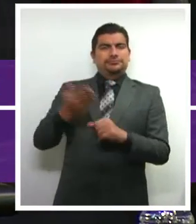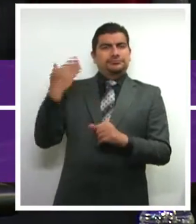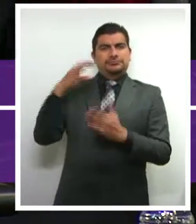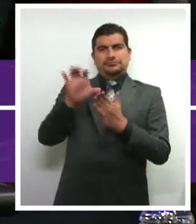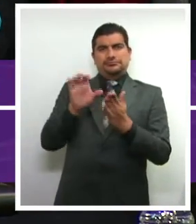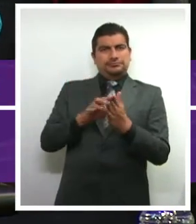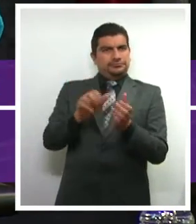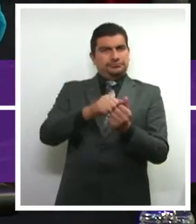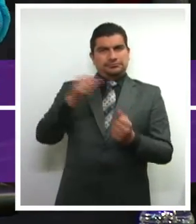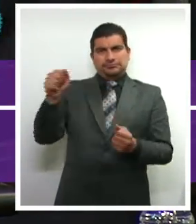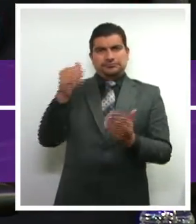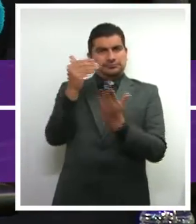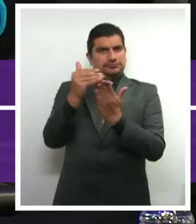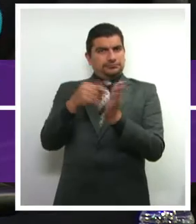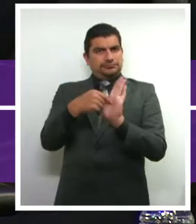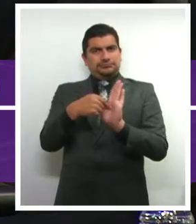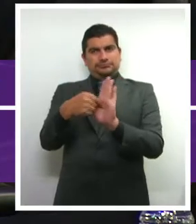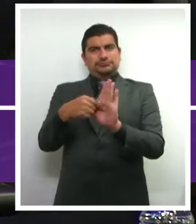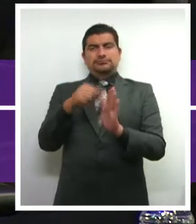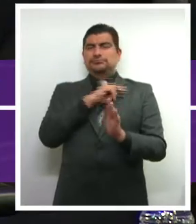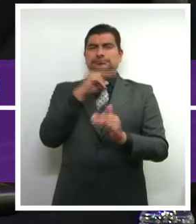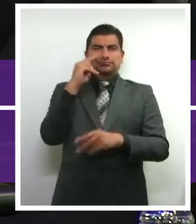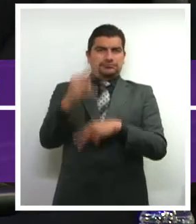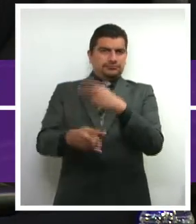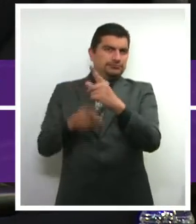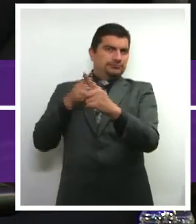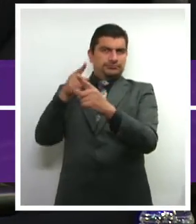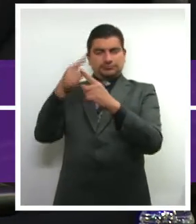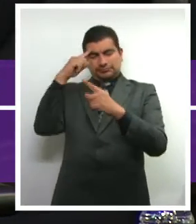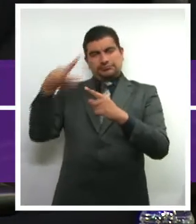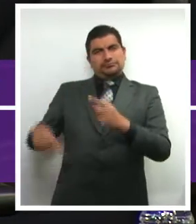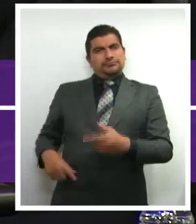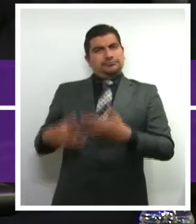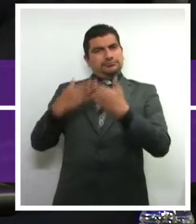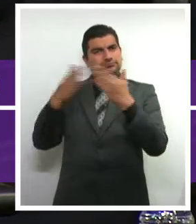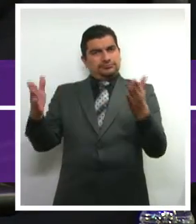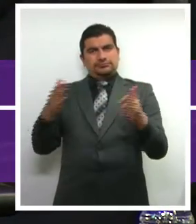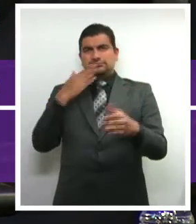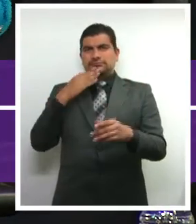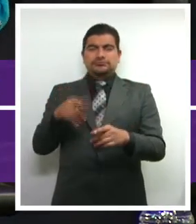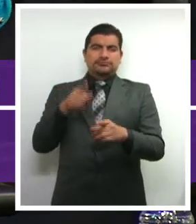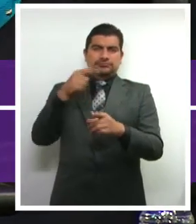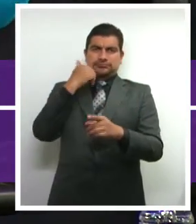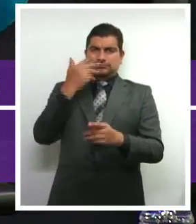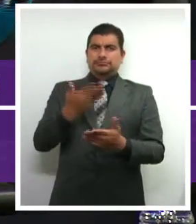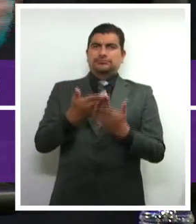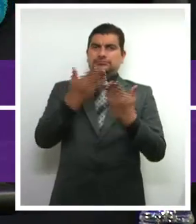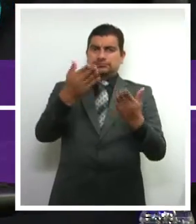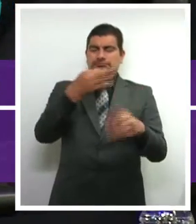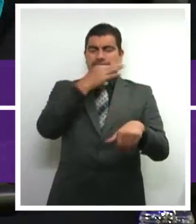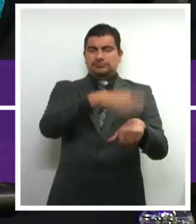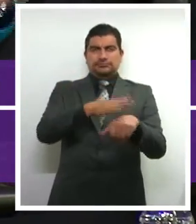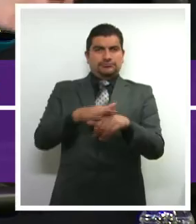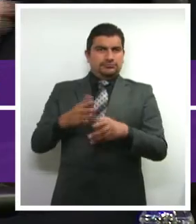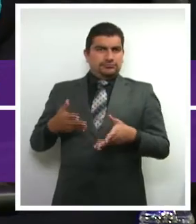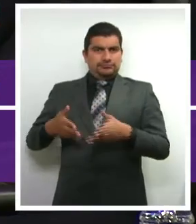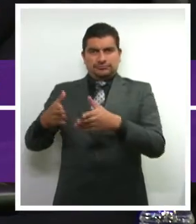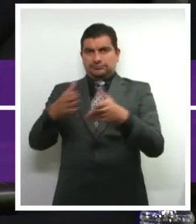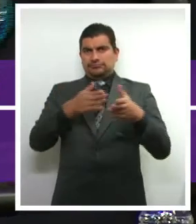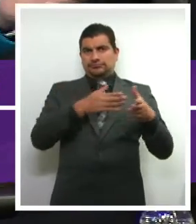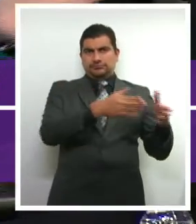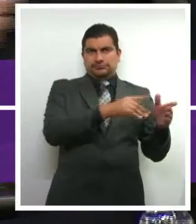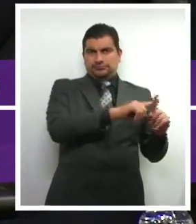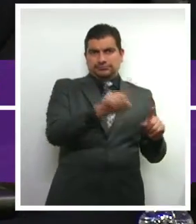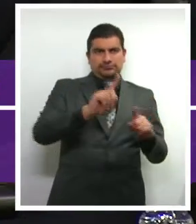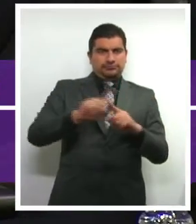constitución plantee que vamos hacia el gobierno abierto. Sí quisiera informarles que las calles